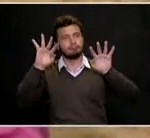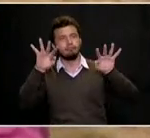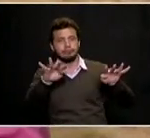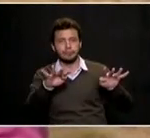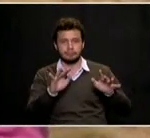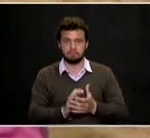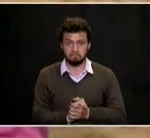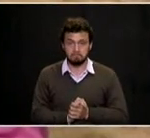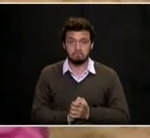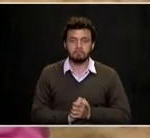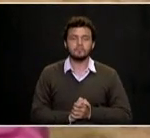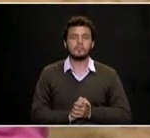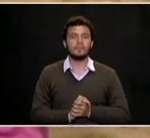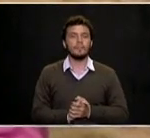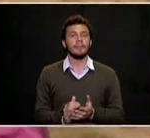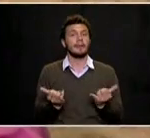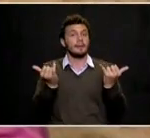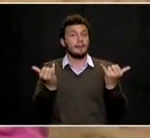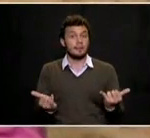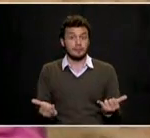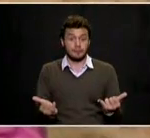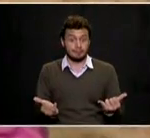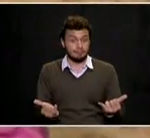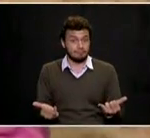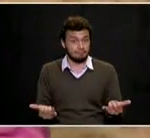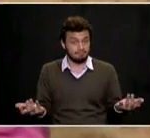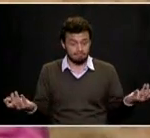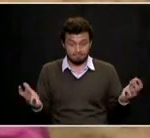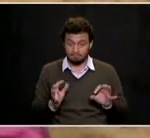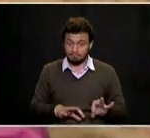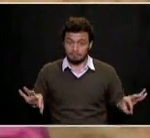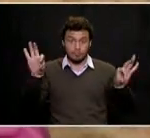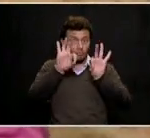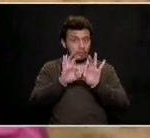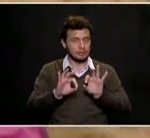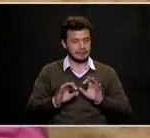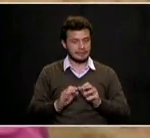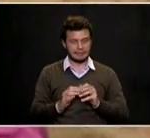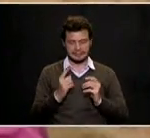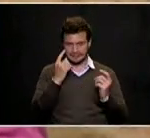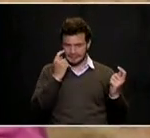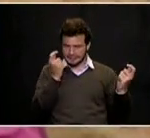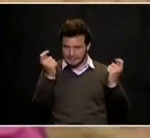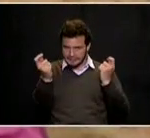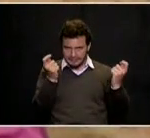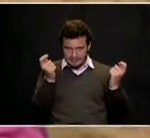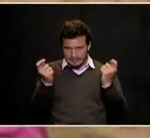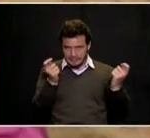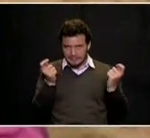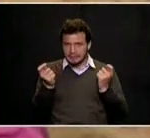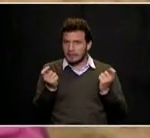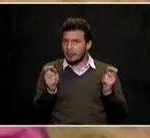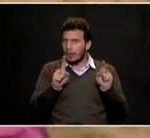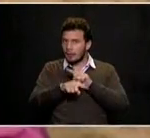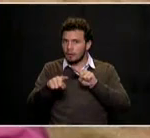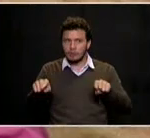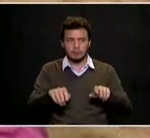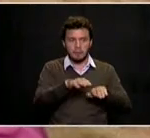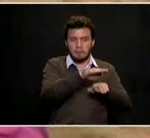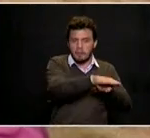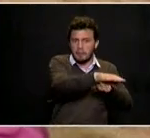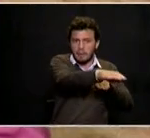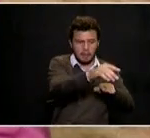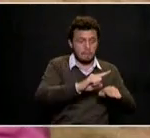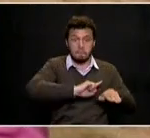sencillamente hay que tomar medidas en cuanto a que las sanciones que se están imponiendo por mal parqueo no sean sanciones